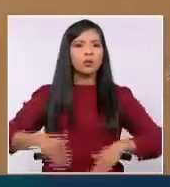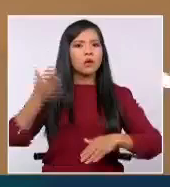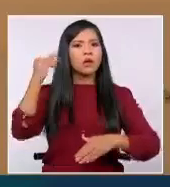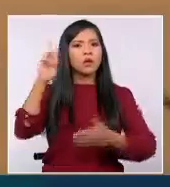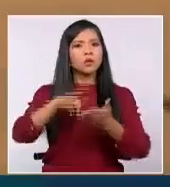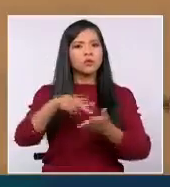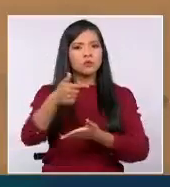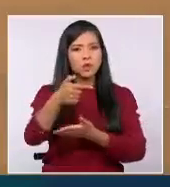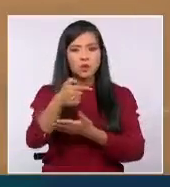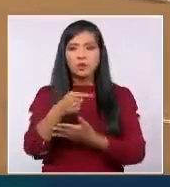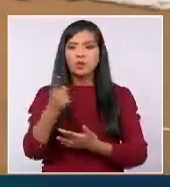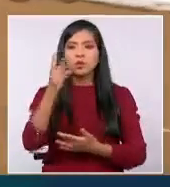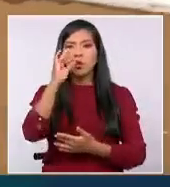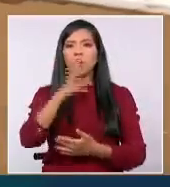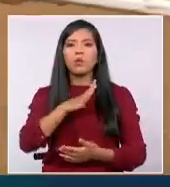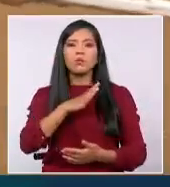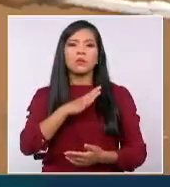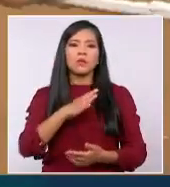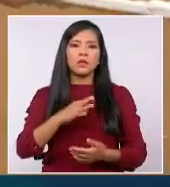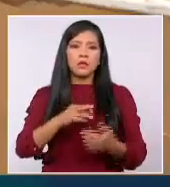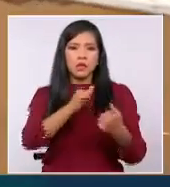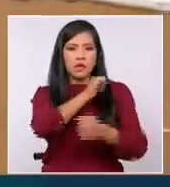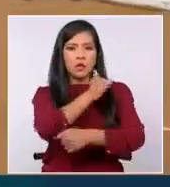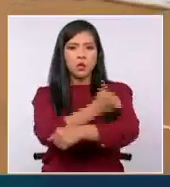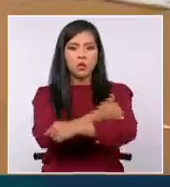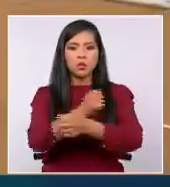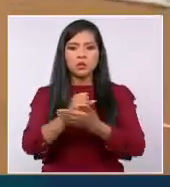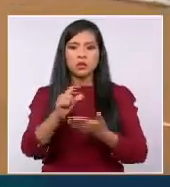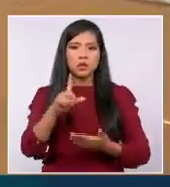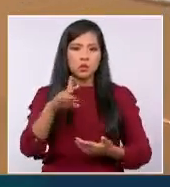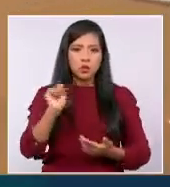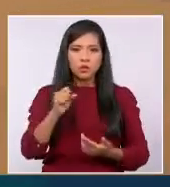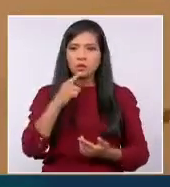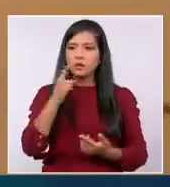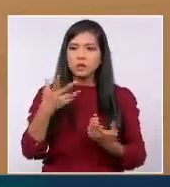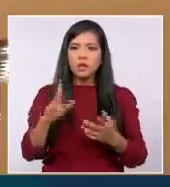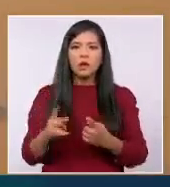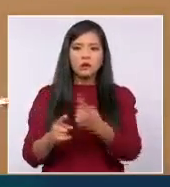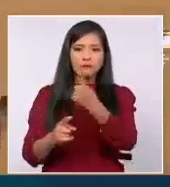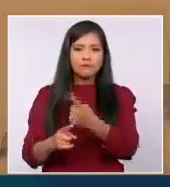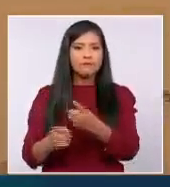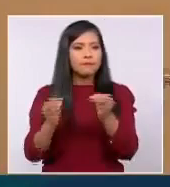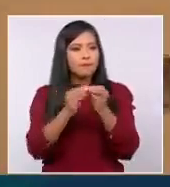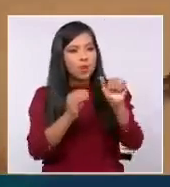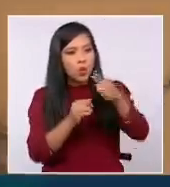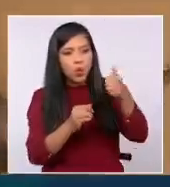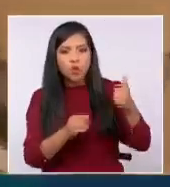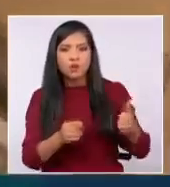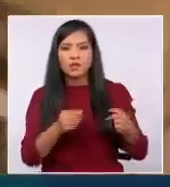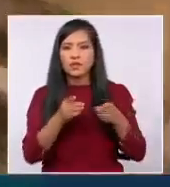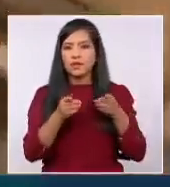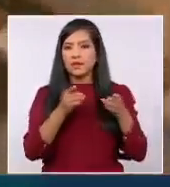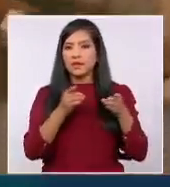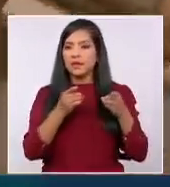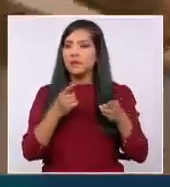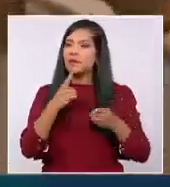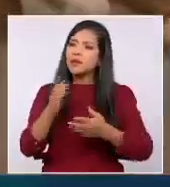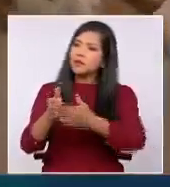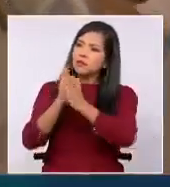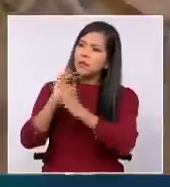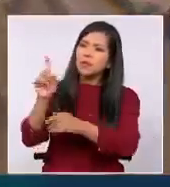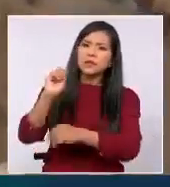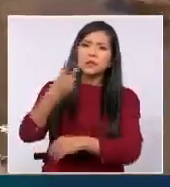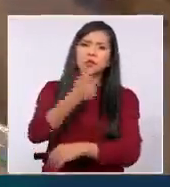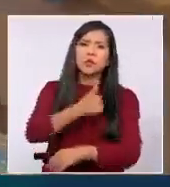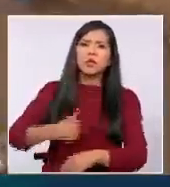el fiscal de la zona, San Luis Eduardo García, informó que su persona y otros dirigentes pidieron al subalcalde de esta zona que envíe